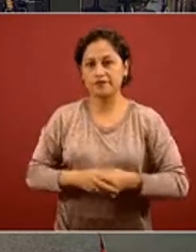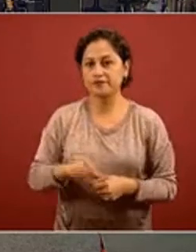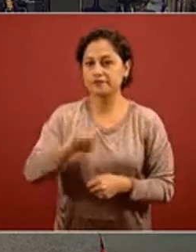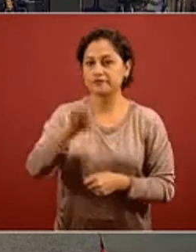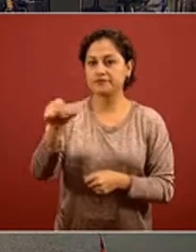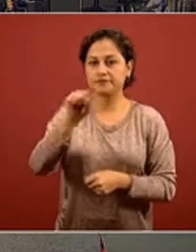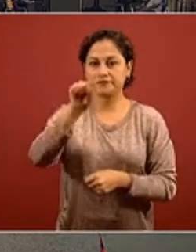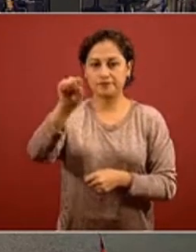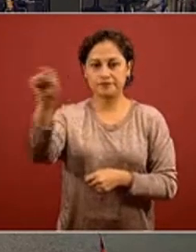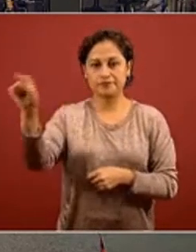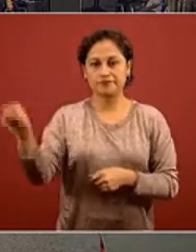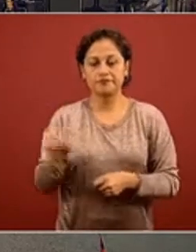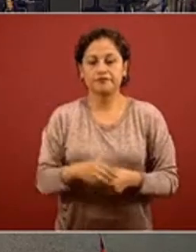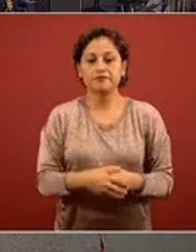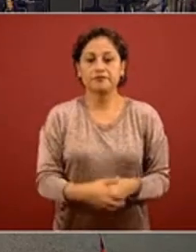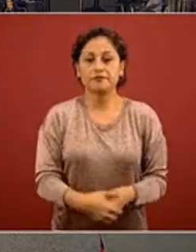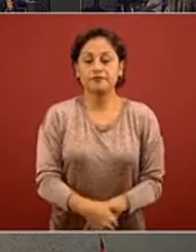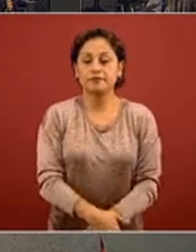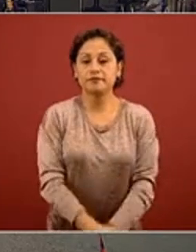usted.